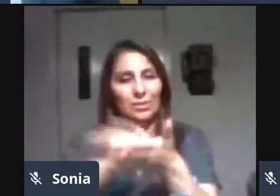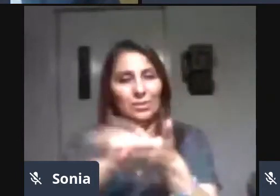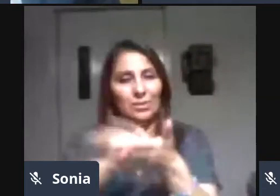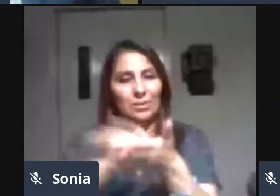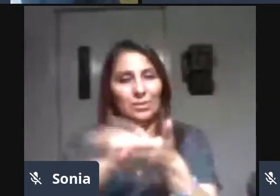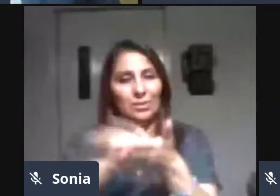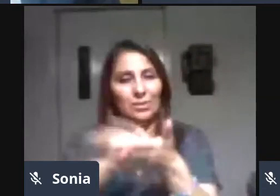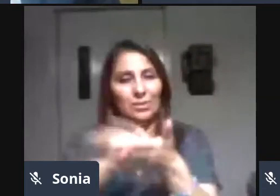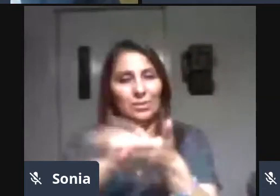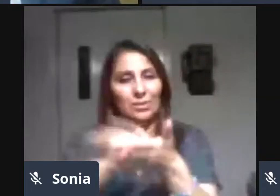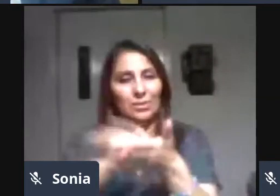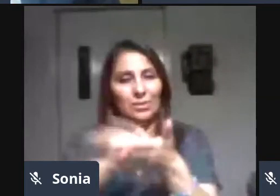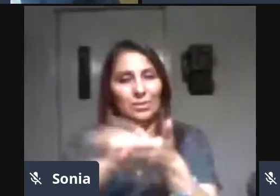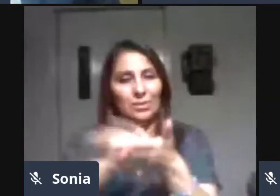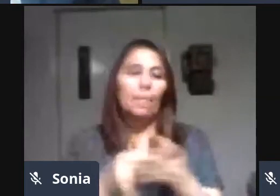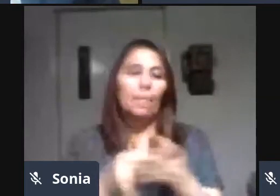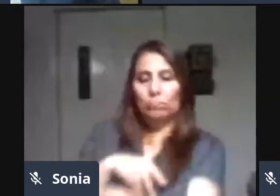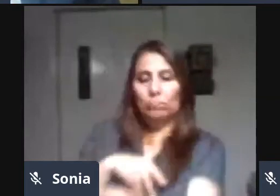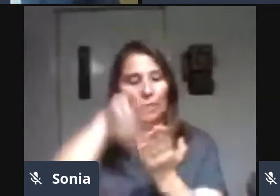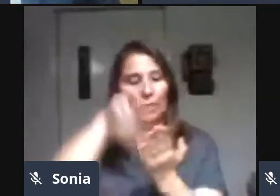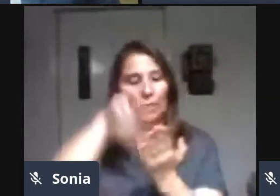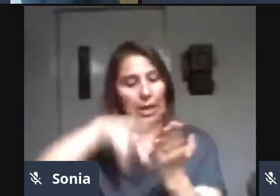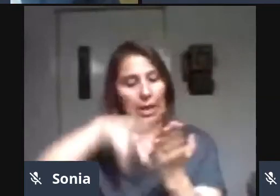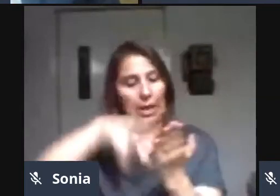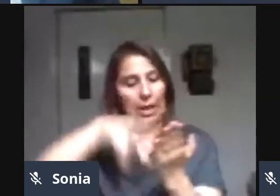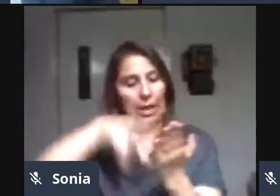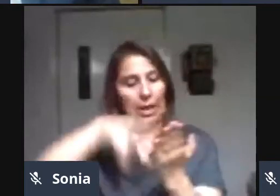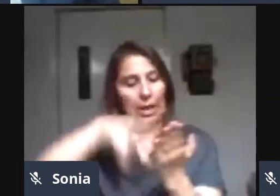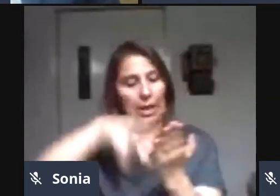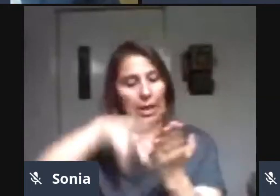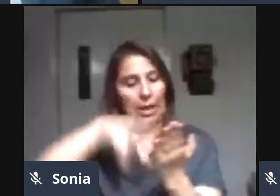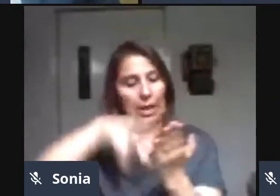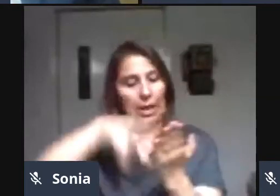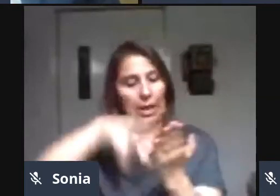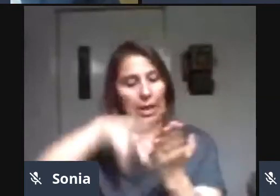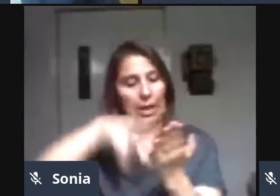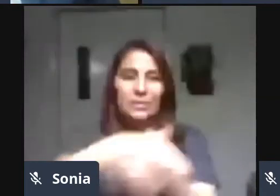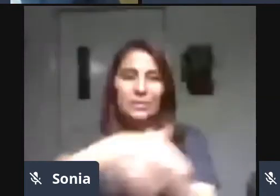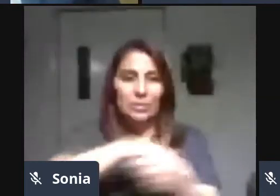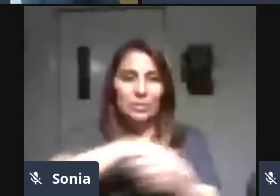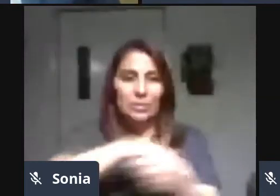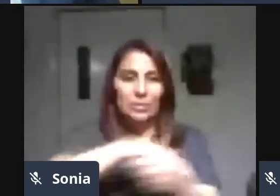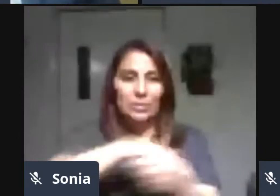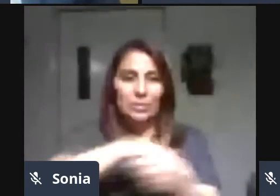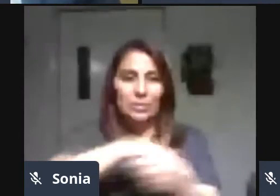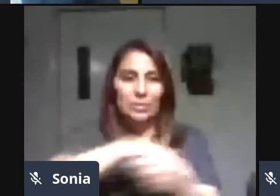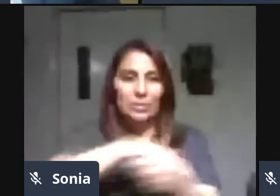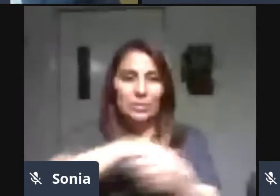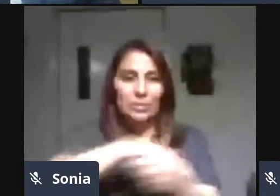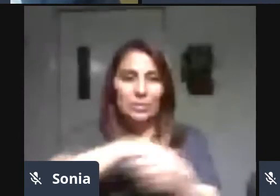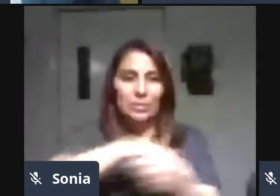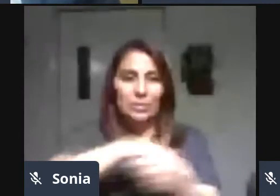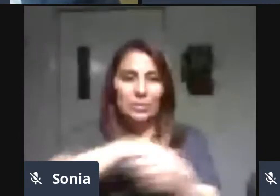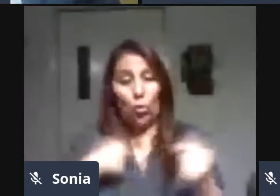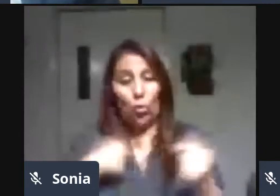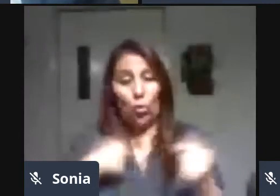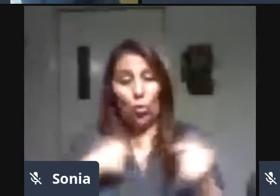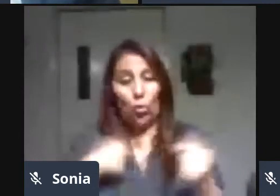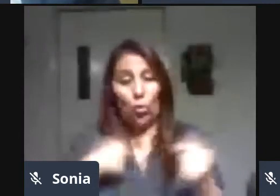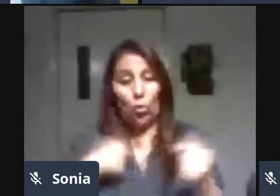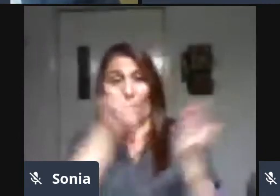una novela nos llega también por una pregunta vital que tenemos por responder hoy precisamente si